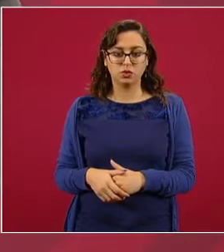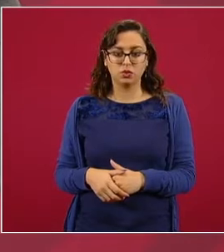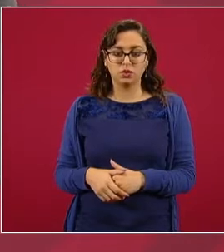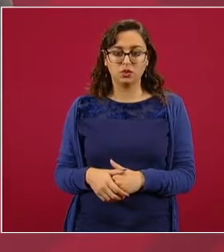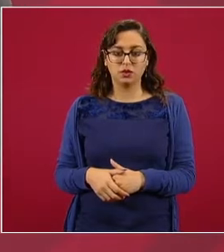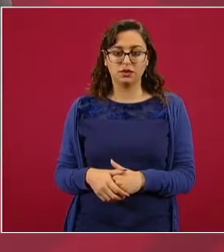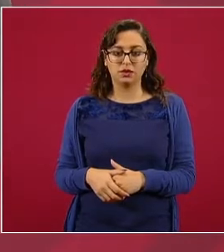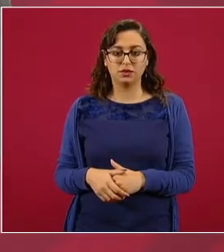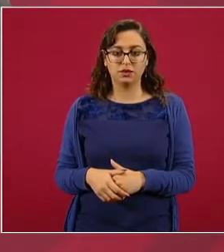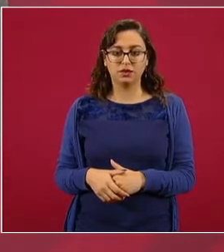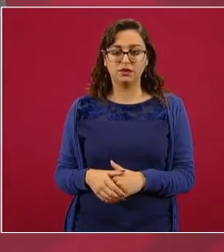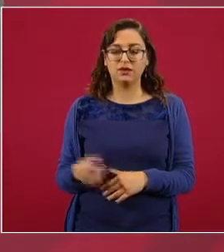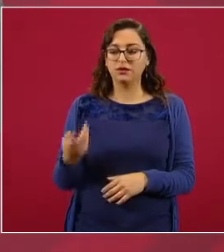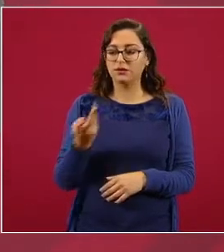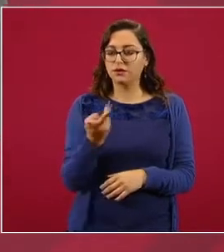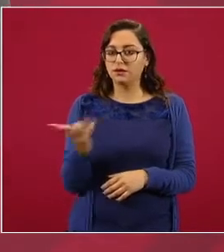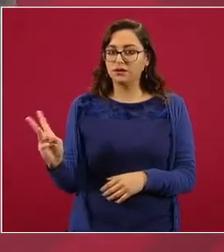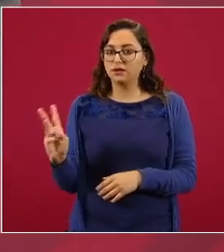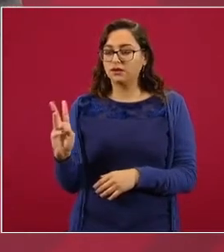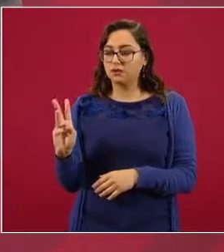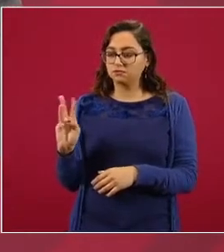Gobernación tiene que garantizar que haya protección.